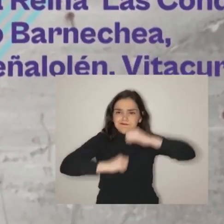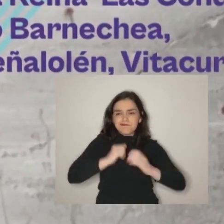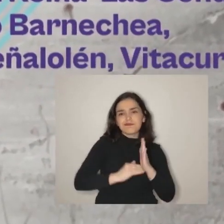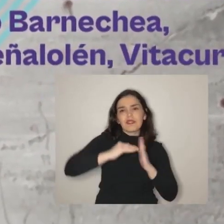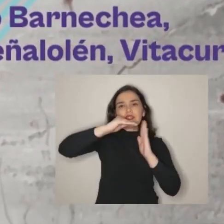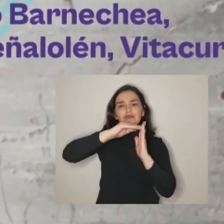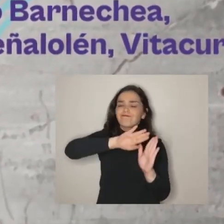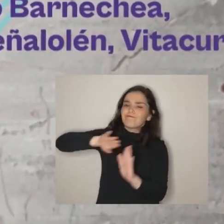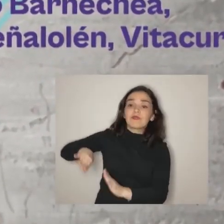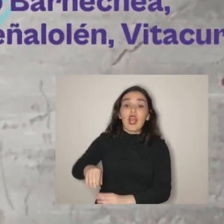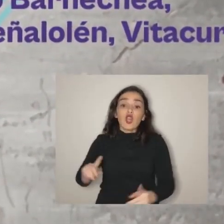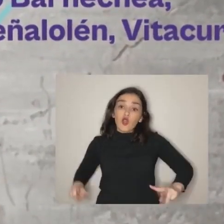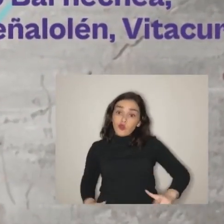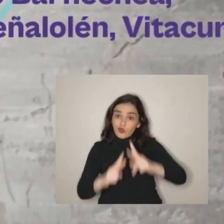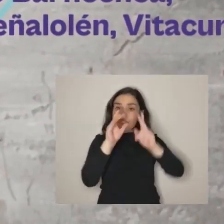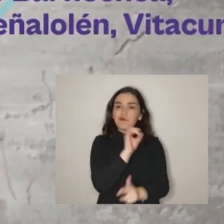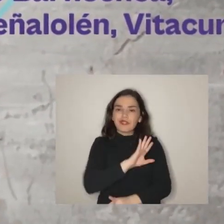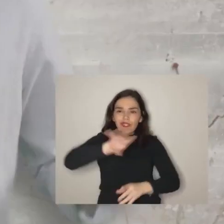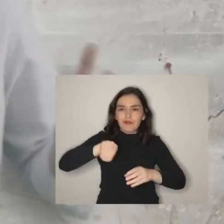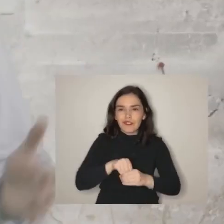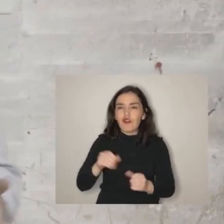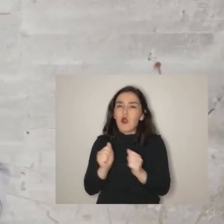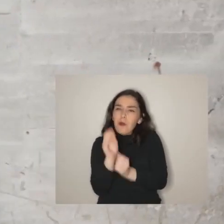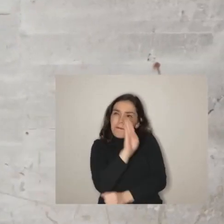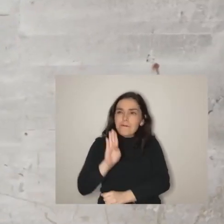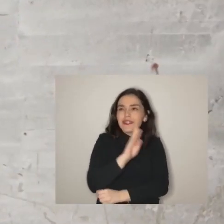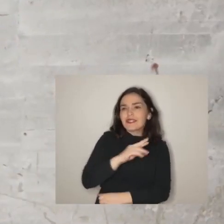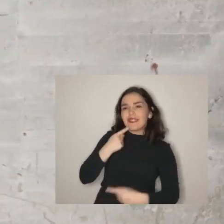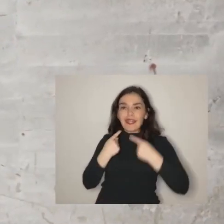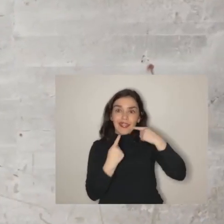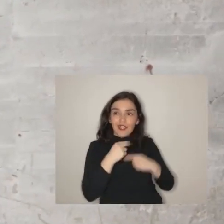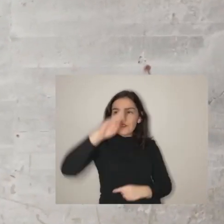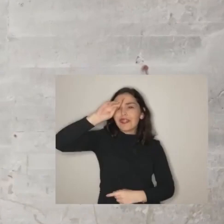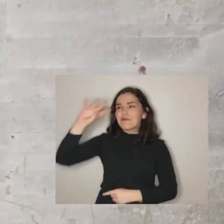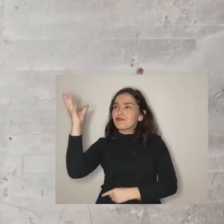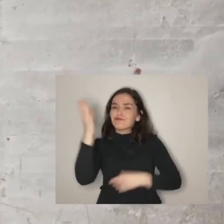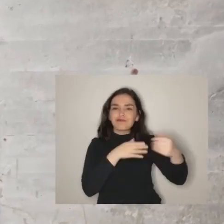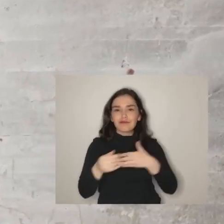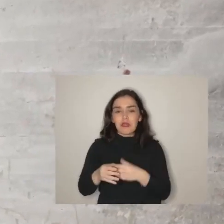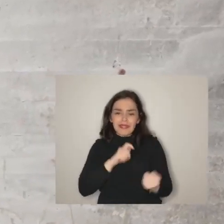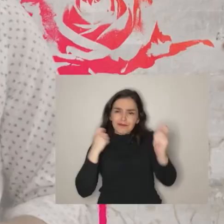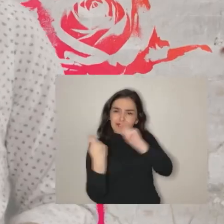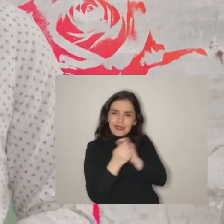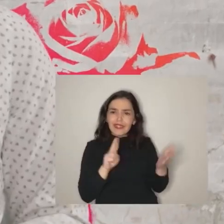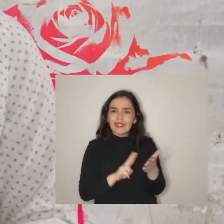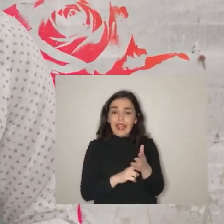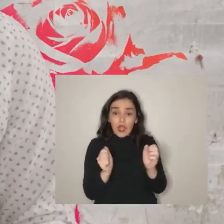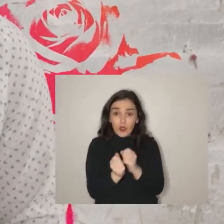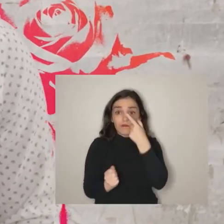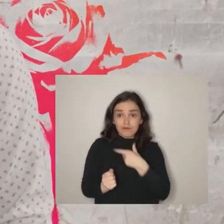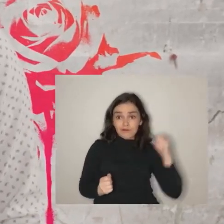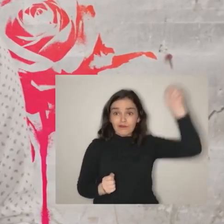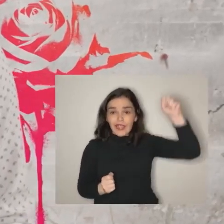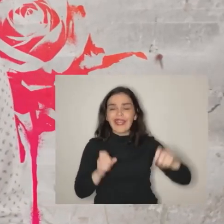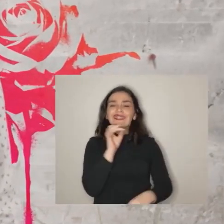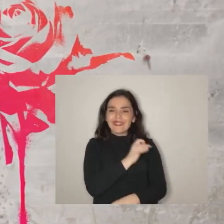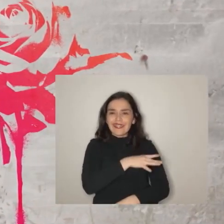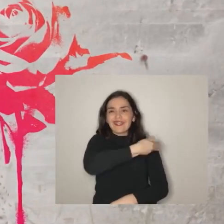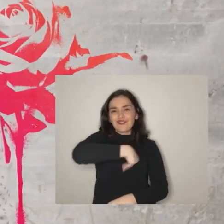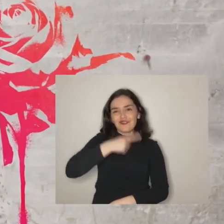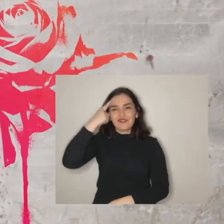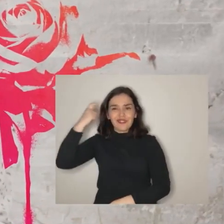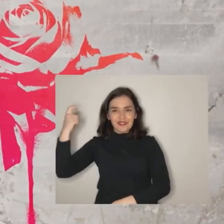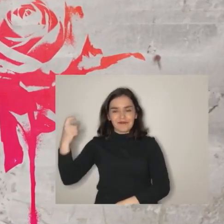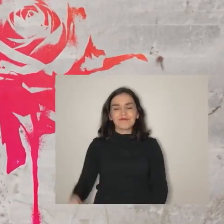ambición inmobiliaria. Construyamos un Chile inclusivo, desarrollado desde el diálogo y el respeto al medio ambiente. Para hacer realidad, junto a Gabriel